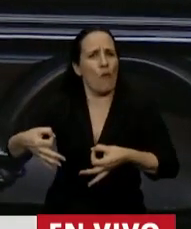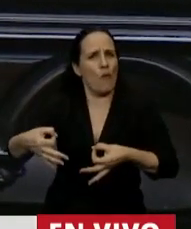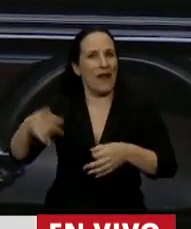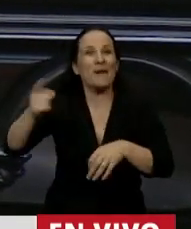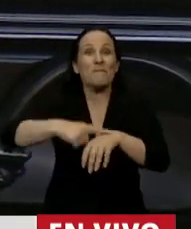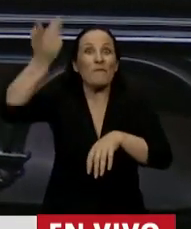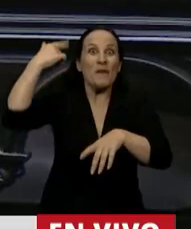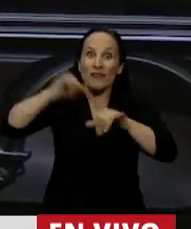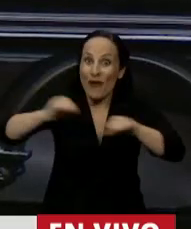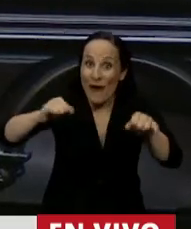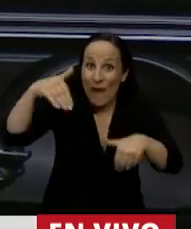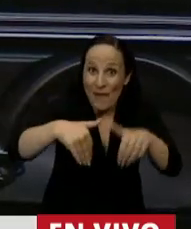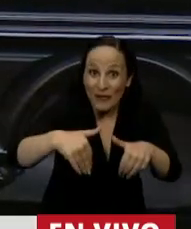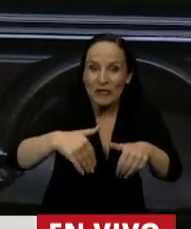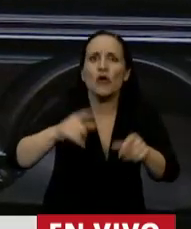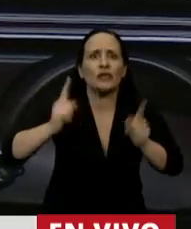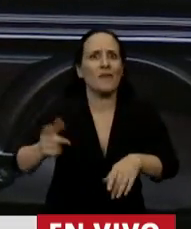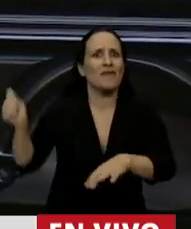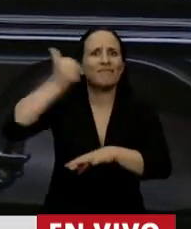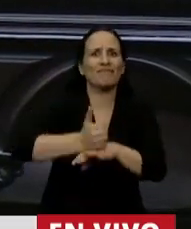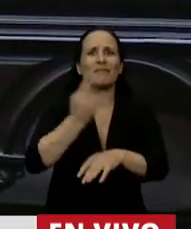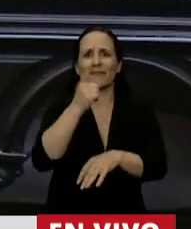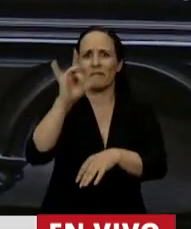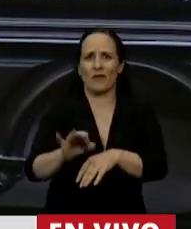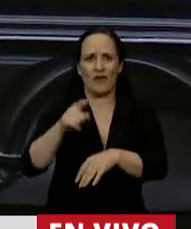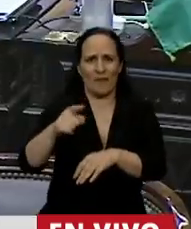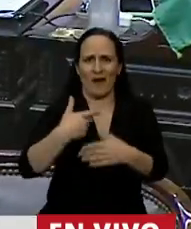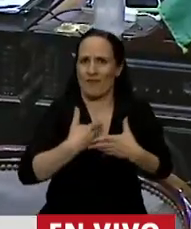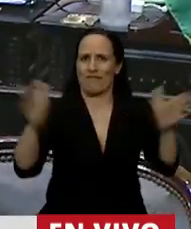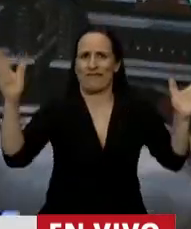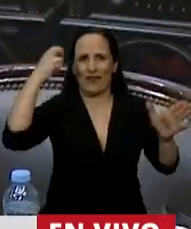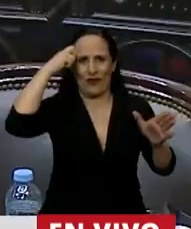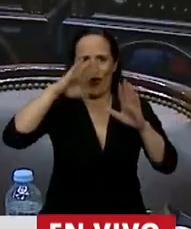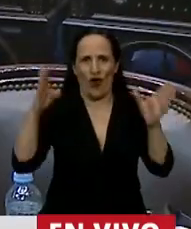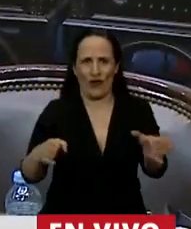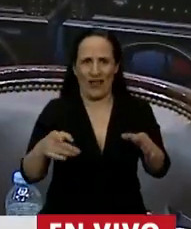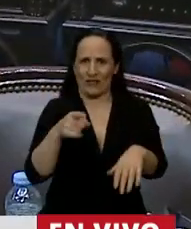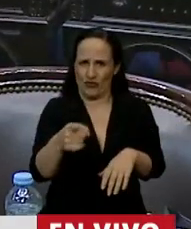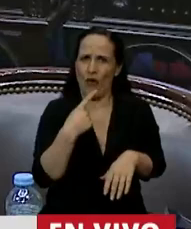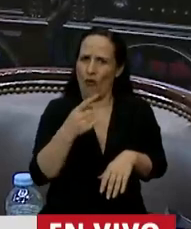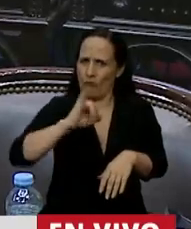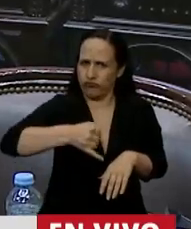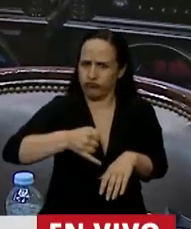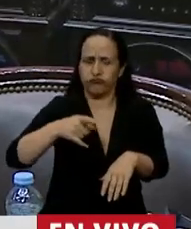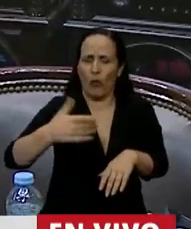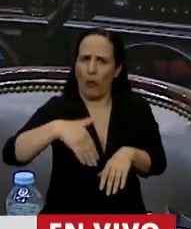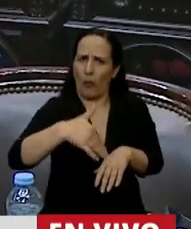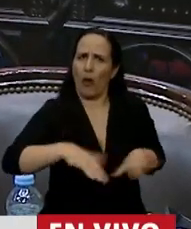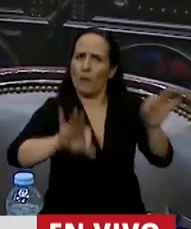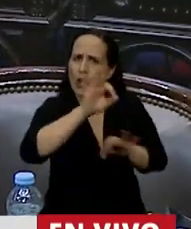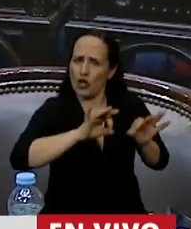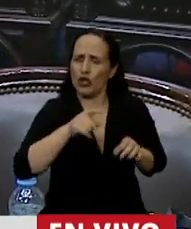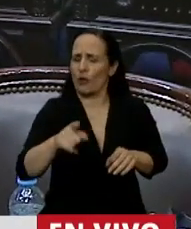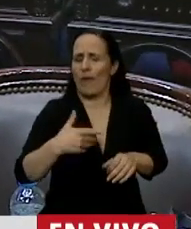tanto en la campaña como acá el 1 de marzo, en la sesión de apertura, de enviar al Congreso de la Argentina un proyecto por